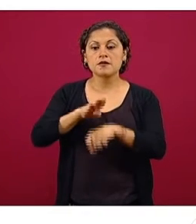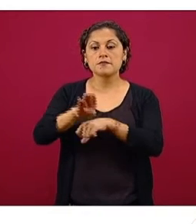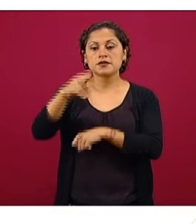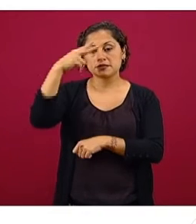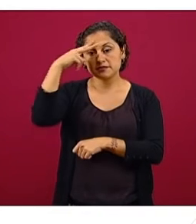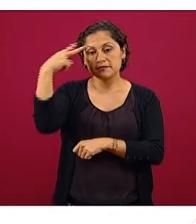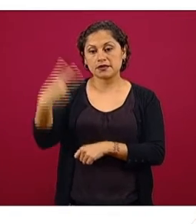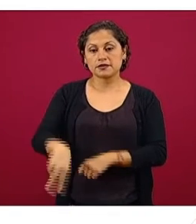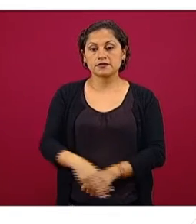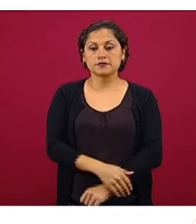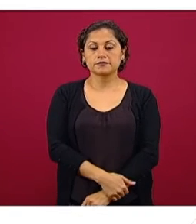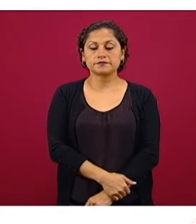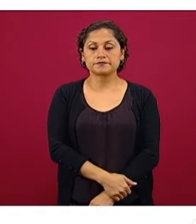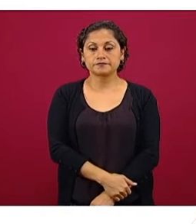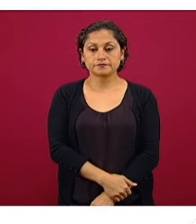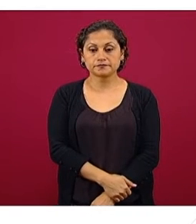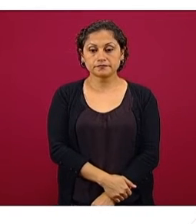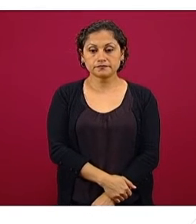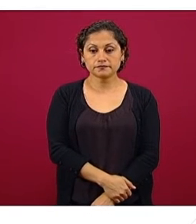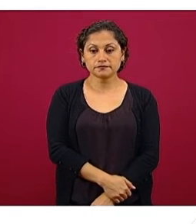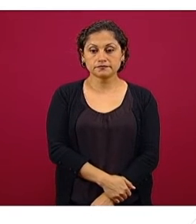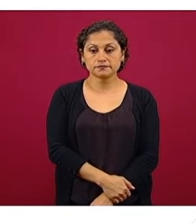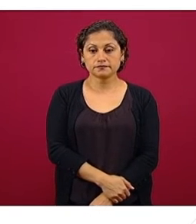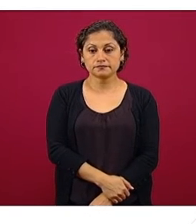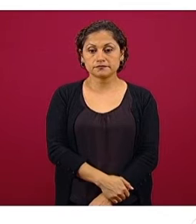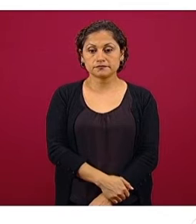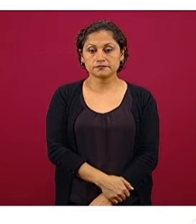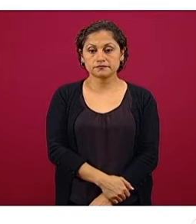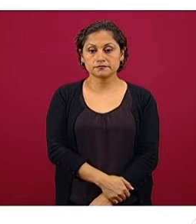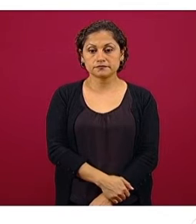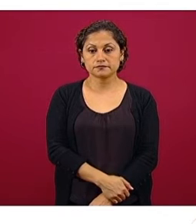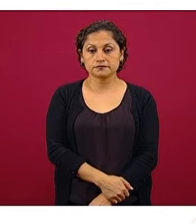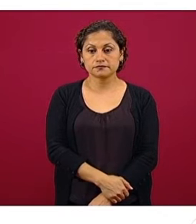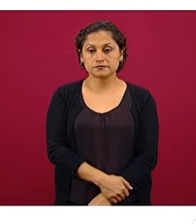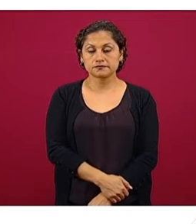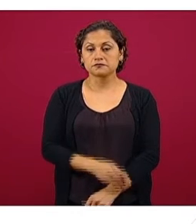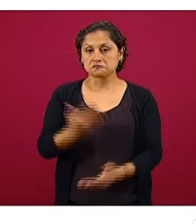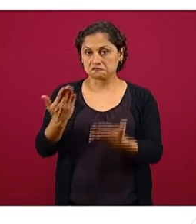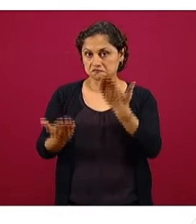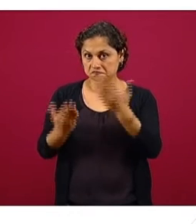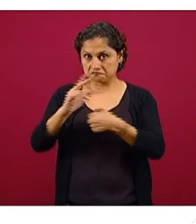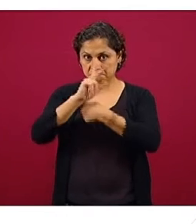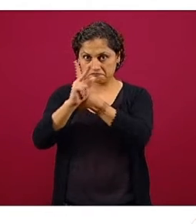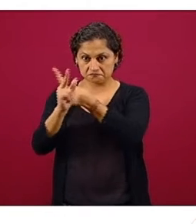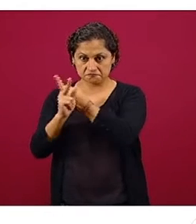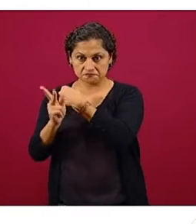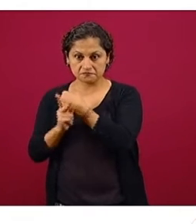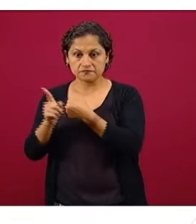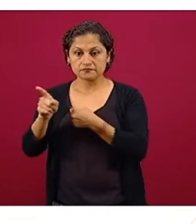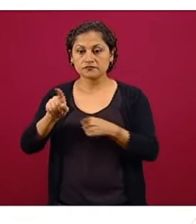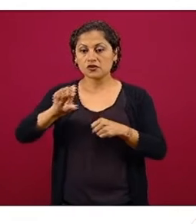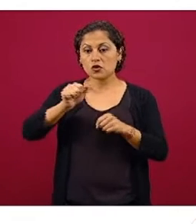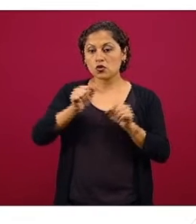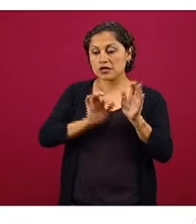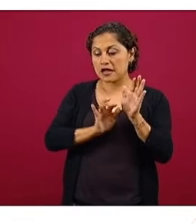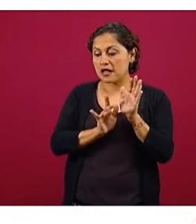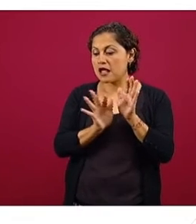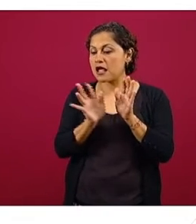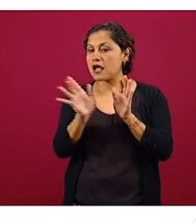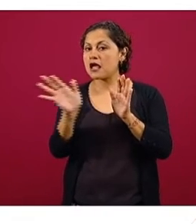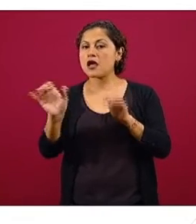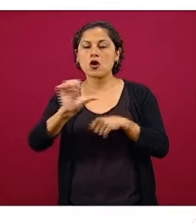México, y ahí van. Son los países que se están comparando aquí. Todas estas otras viboritas grises son el resto